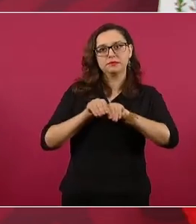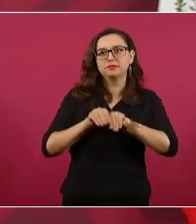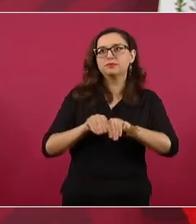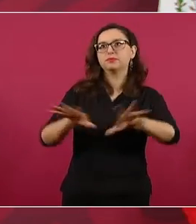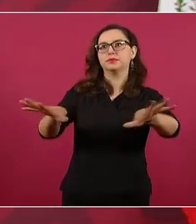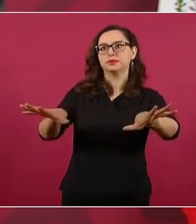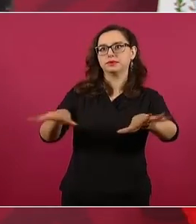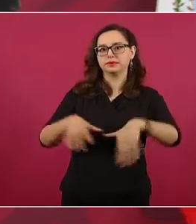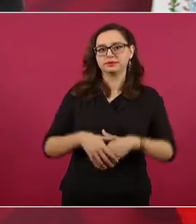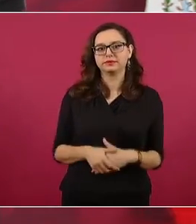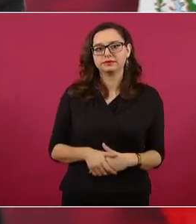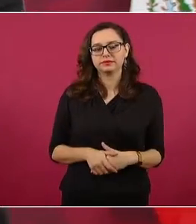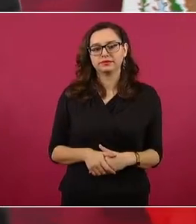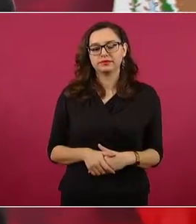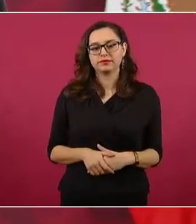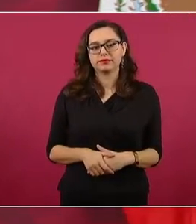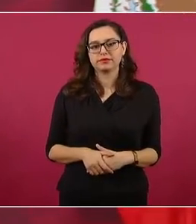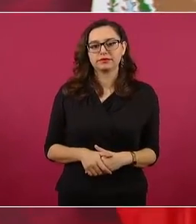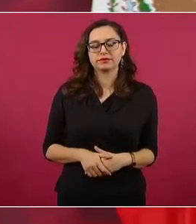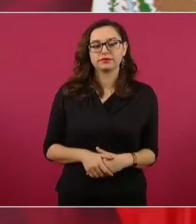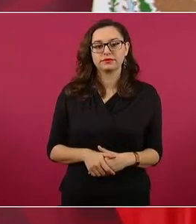Y el plan era,